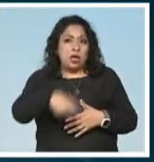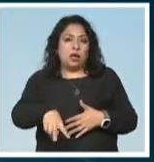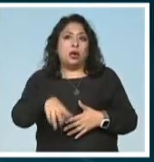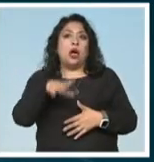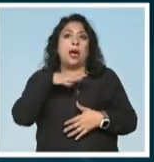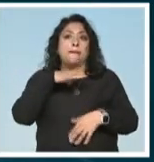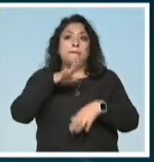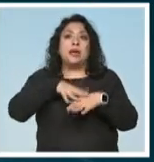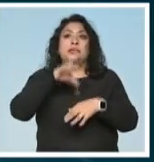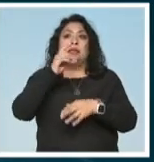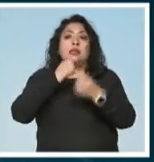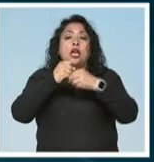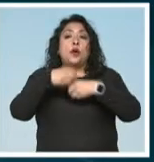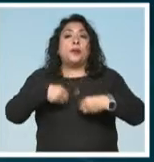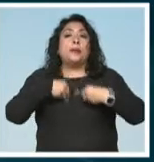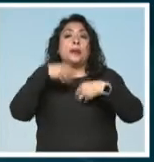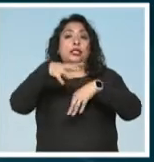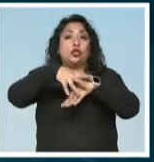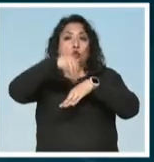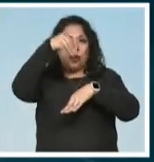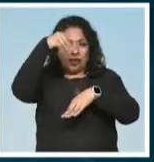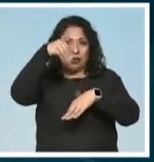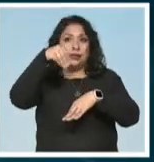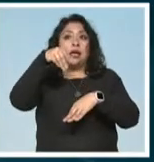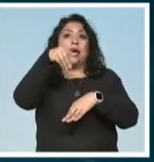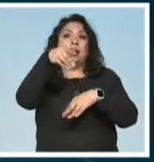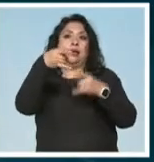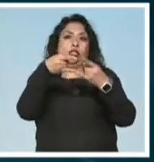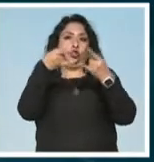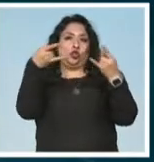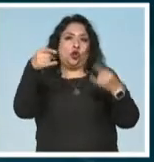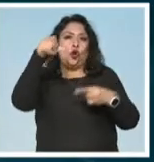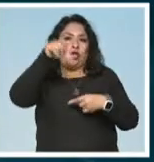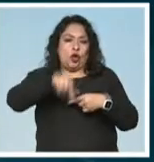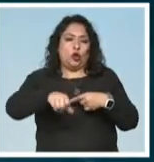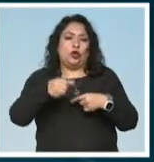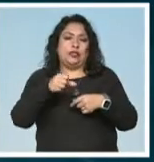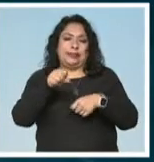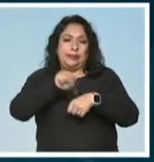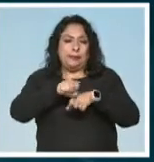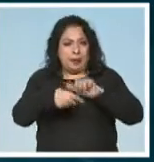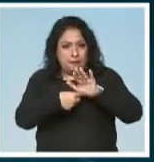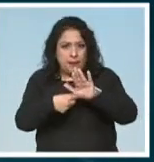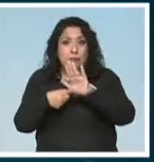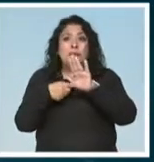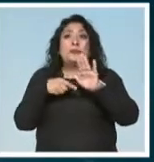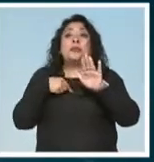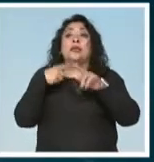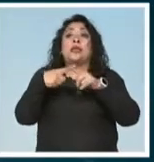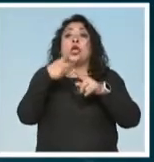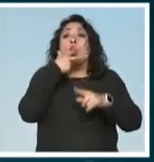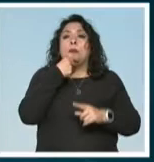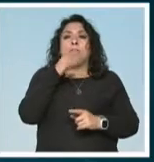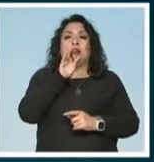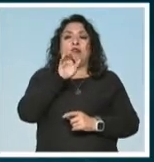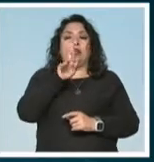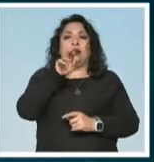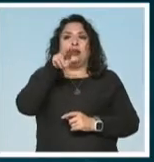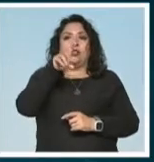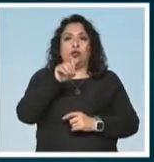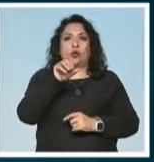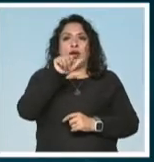30 años viviendo en Suecia y que es la historia de esta semana. Se trata de Fernando